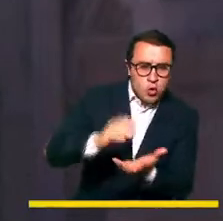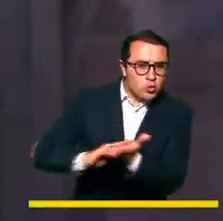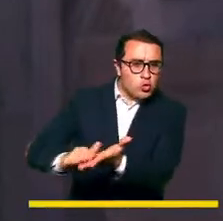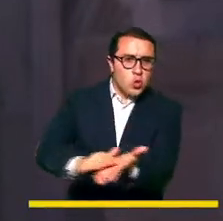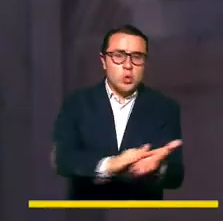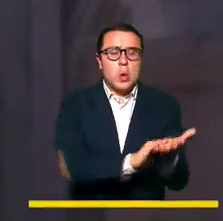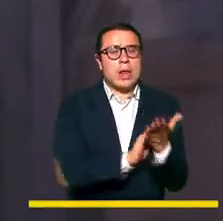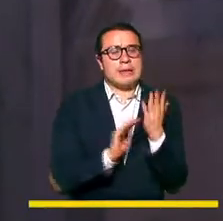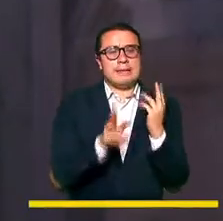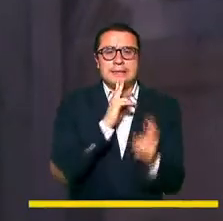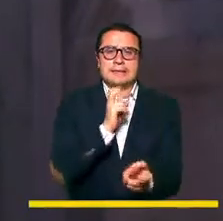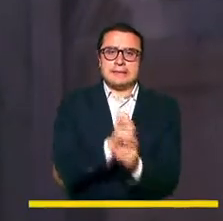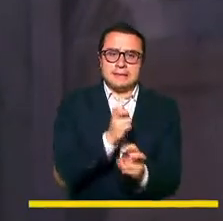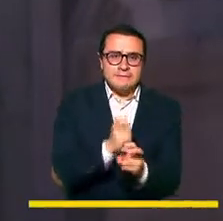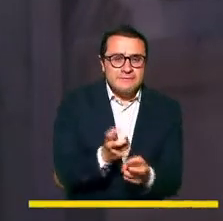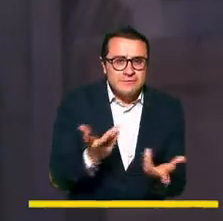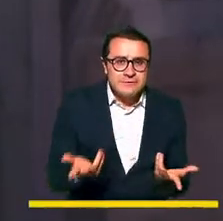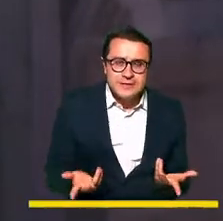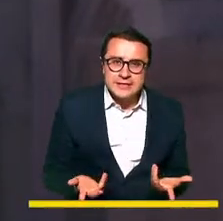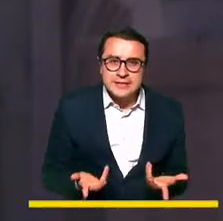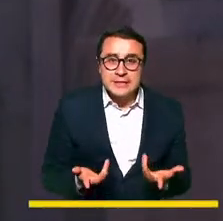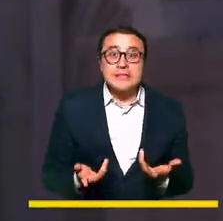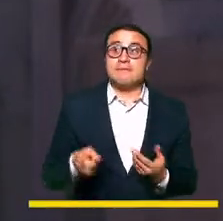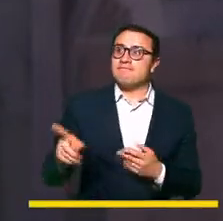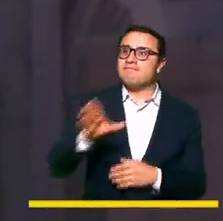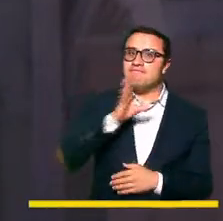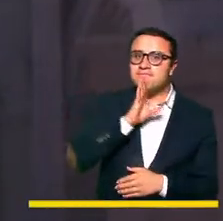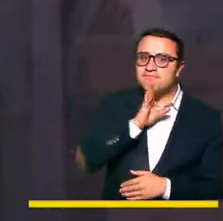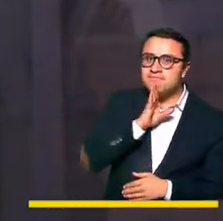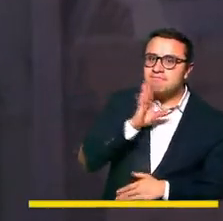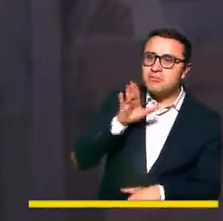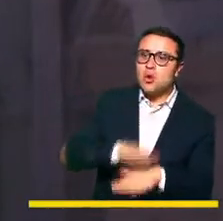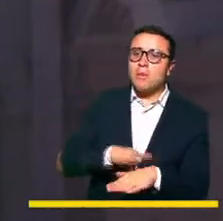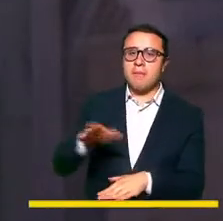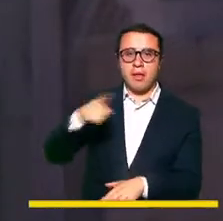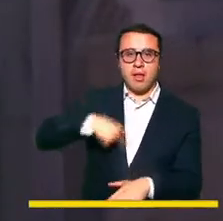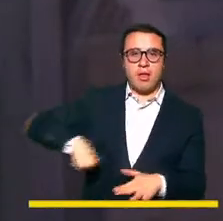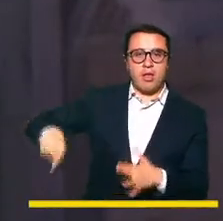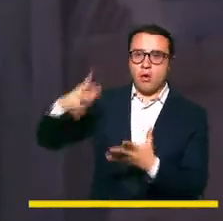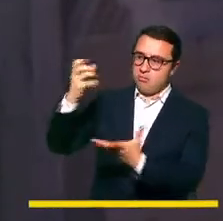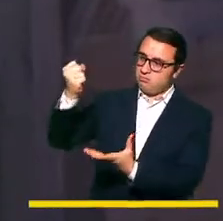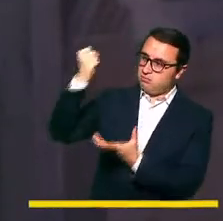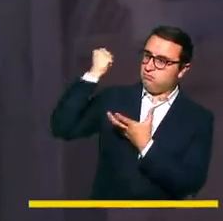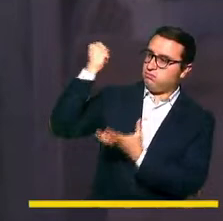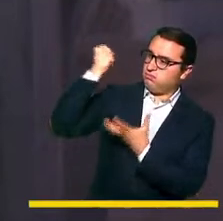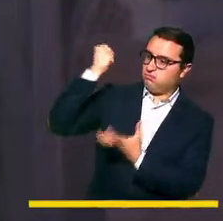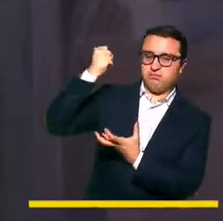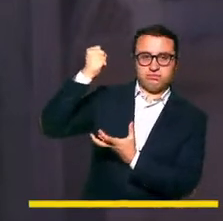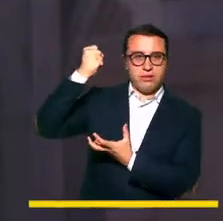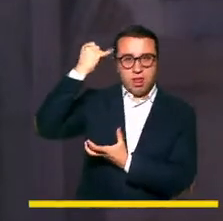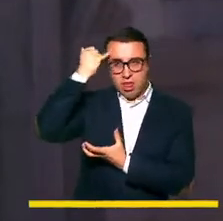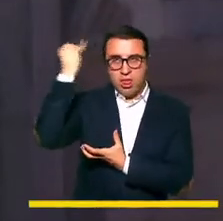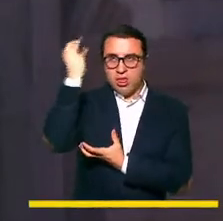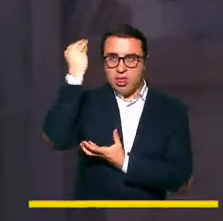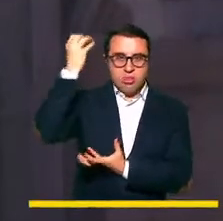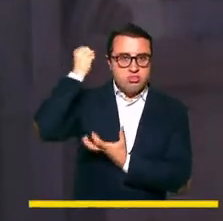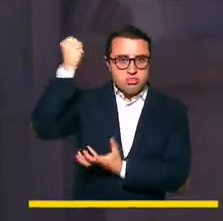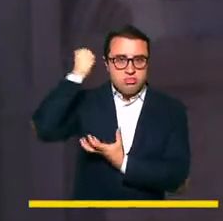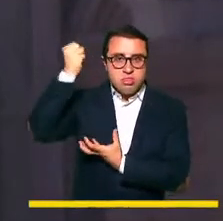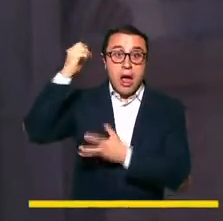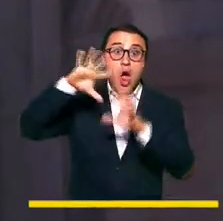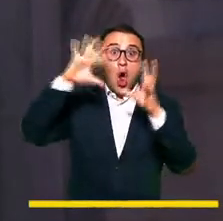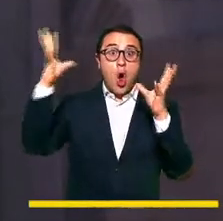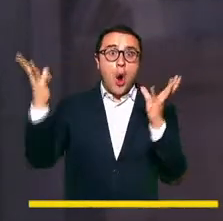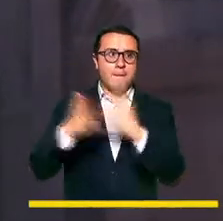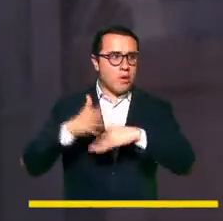ciclo que desgraciadamente produjo la economía capitalista en el mundo y que nos puede hacer